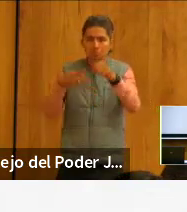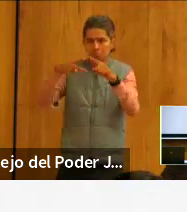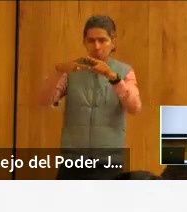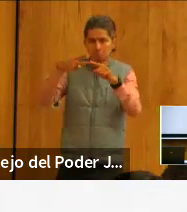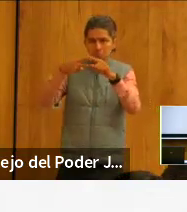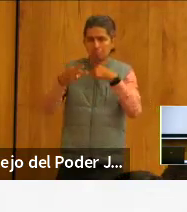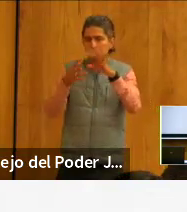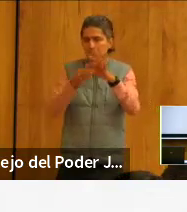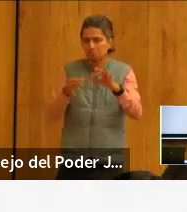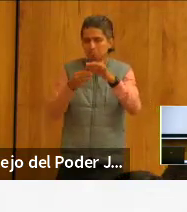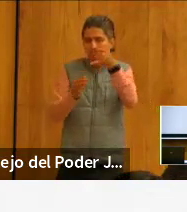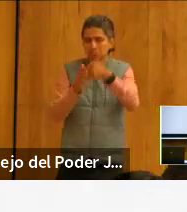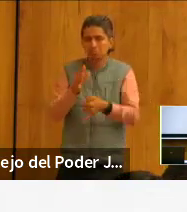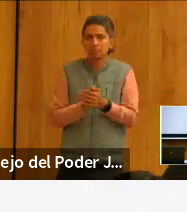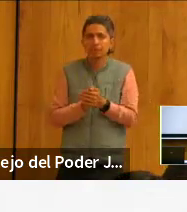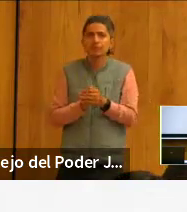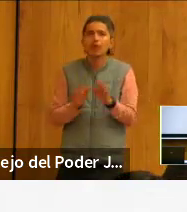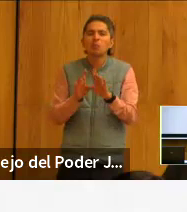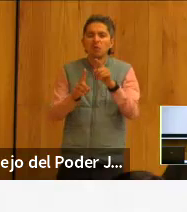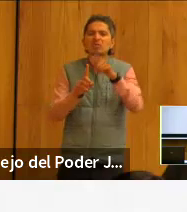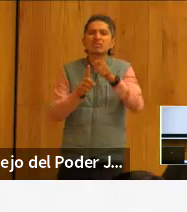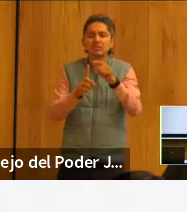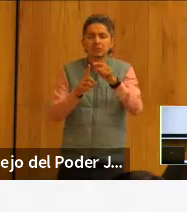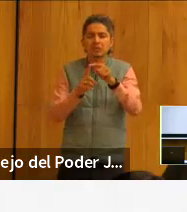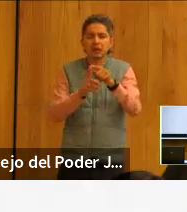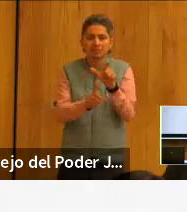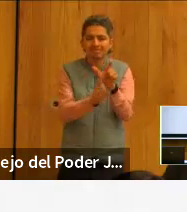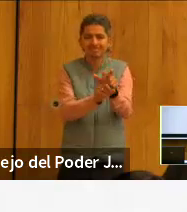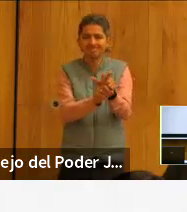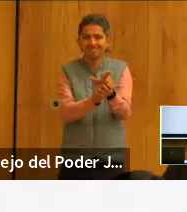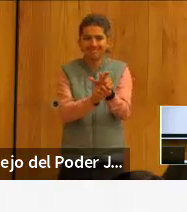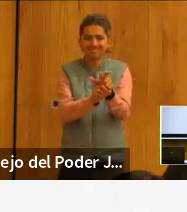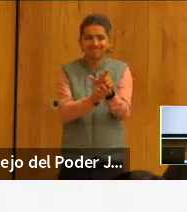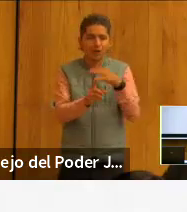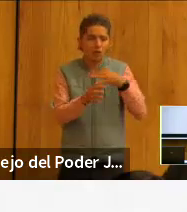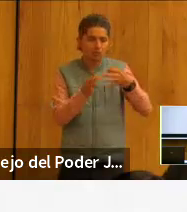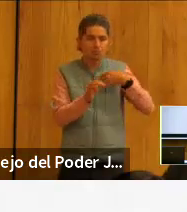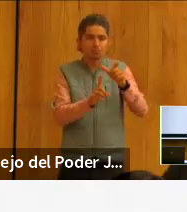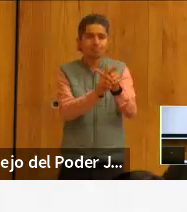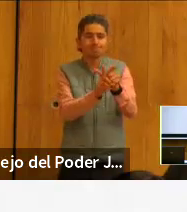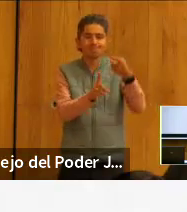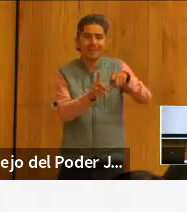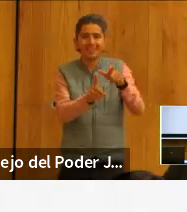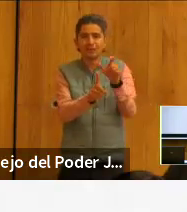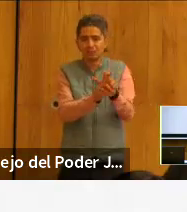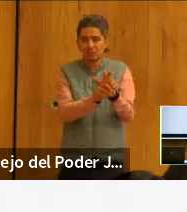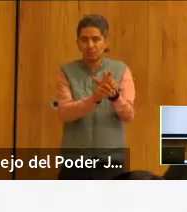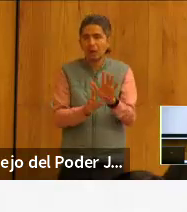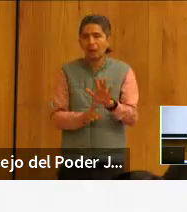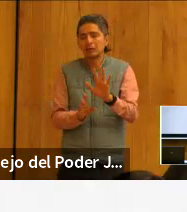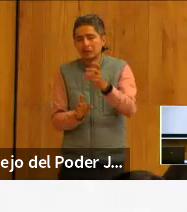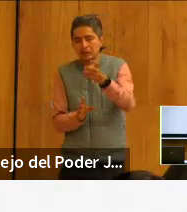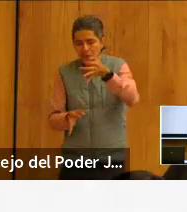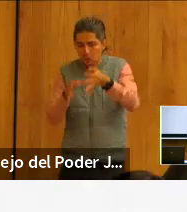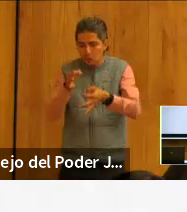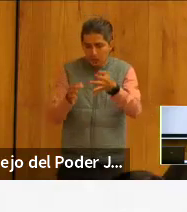momentos. Como medidas cautelares, debo decirles que al momento de que recibimos estos